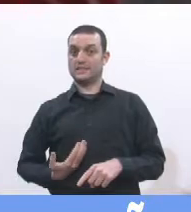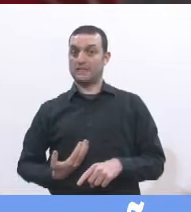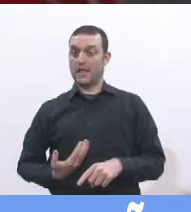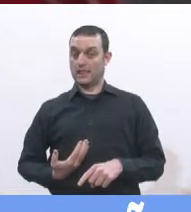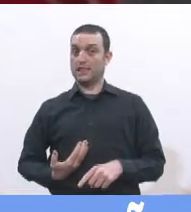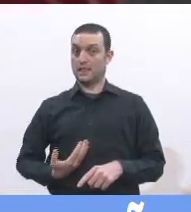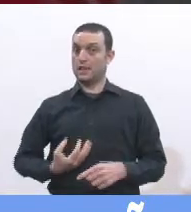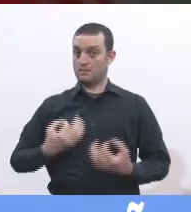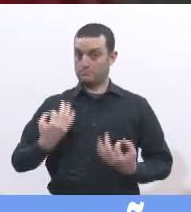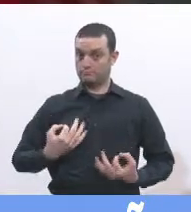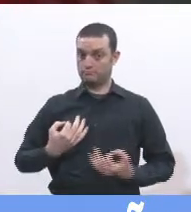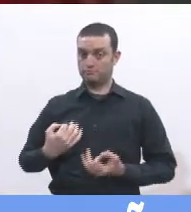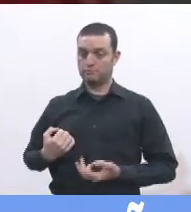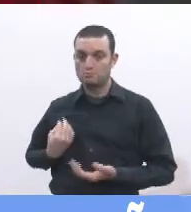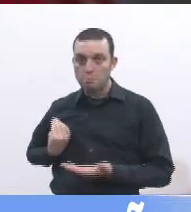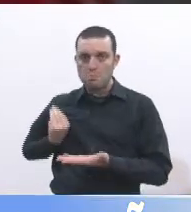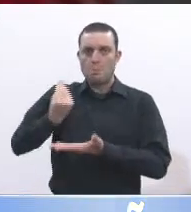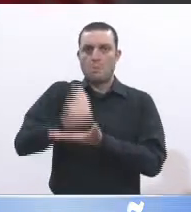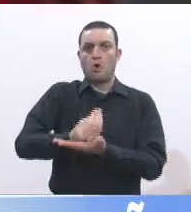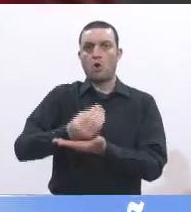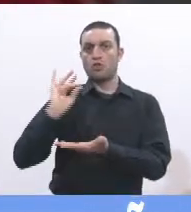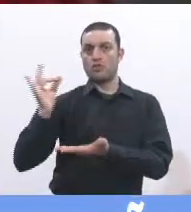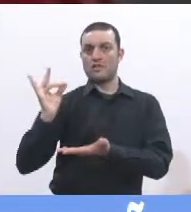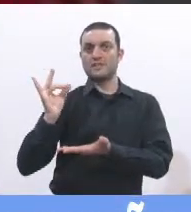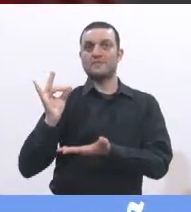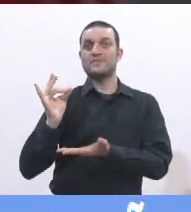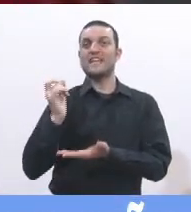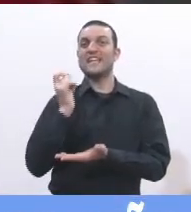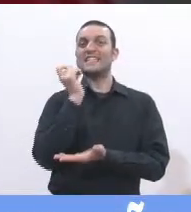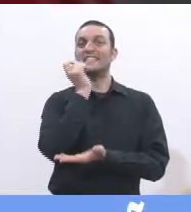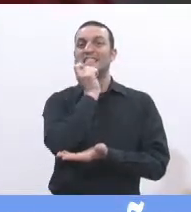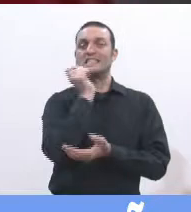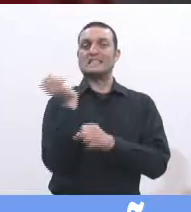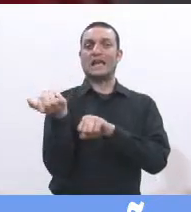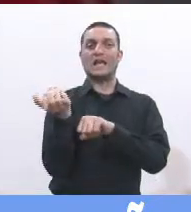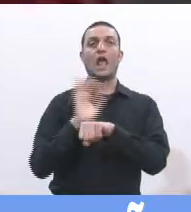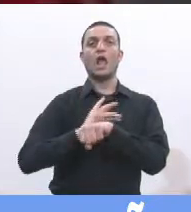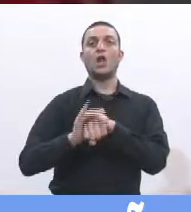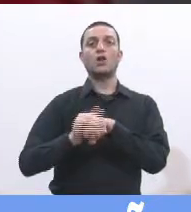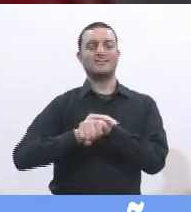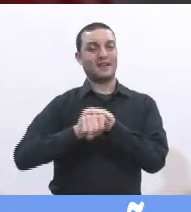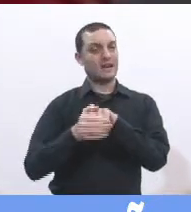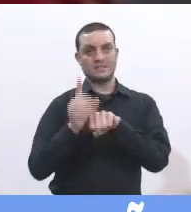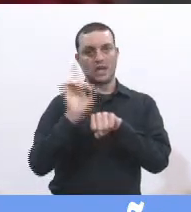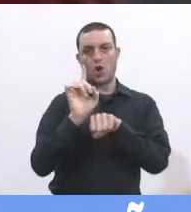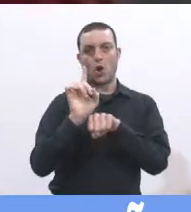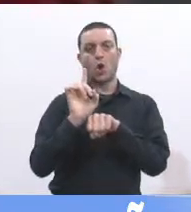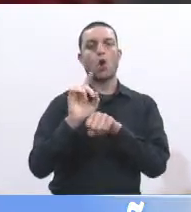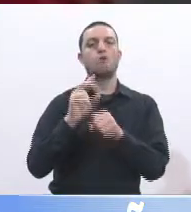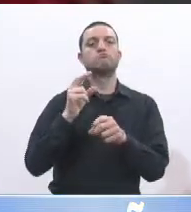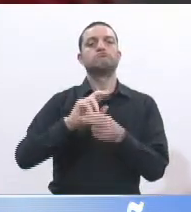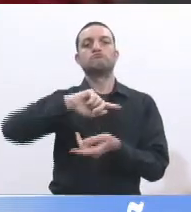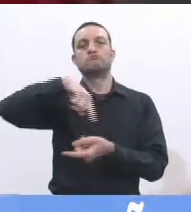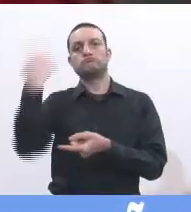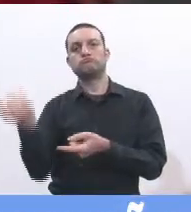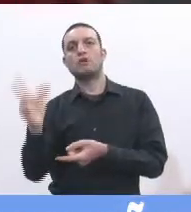que asumió en diciembre, en vez de llamarse Horacio Rodríguez Larreta, sería Matías Lanmer,